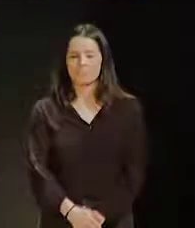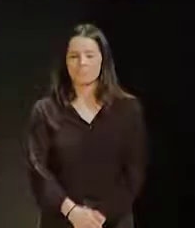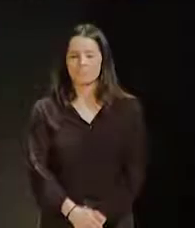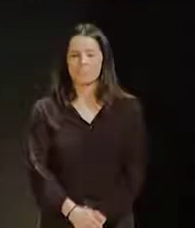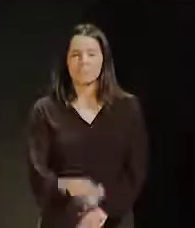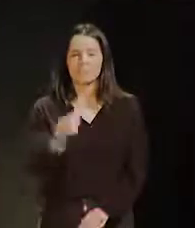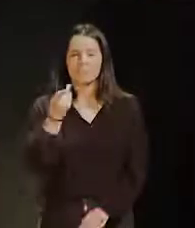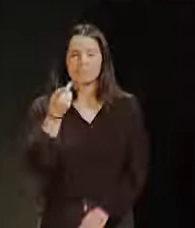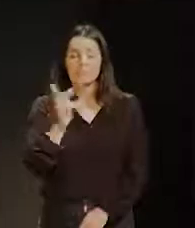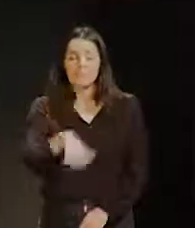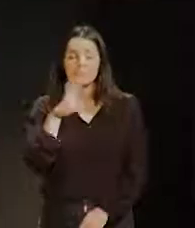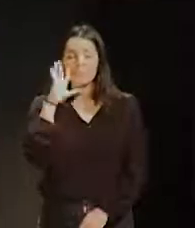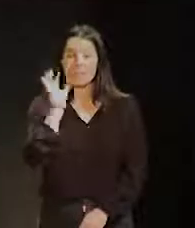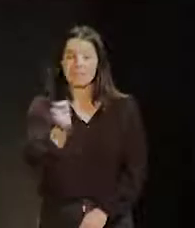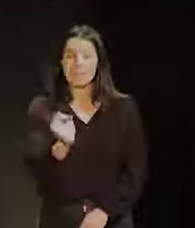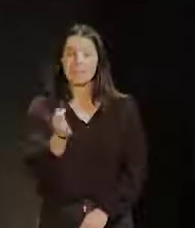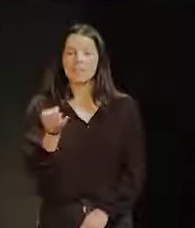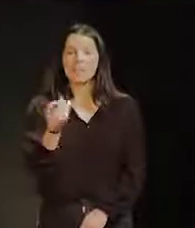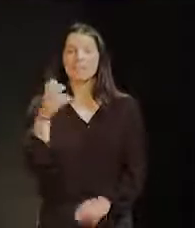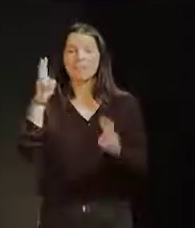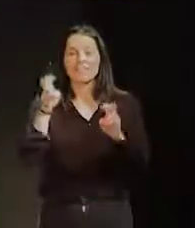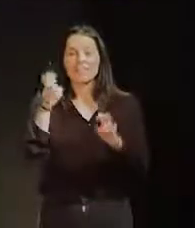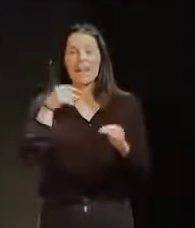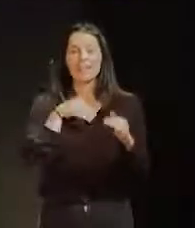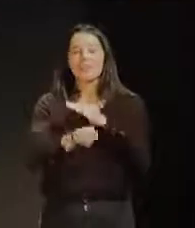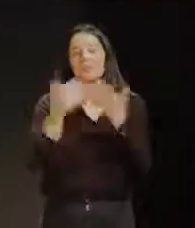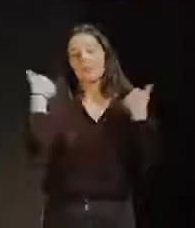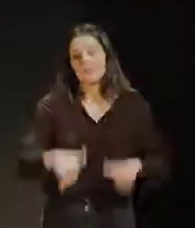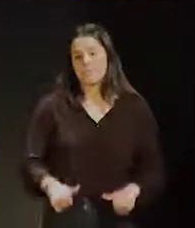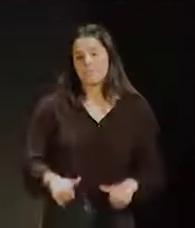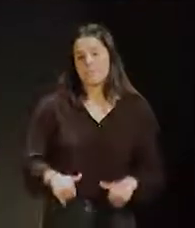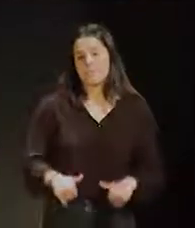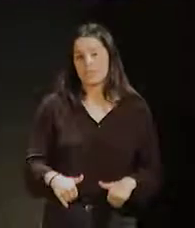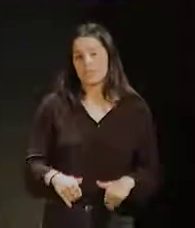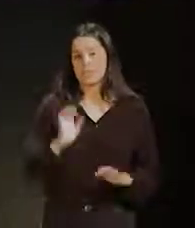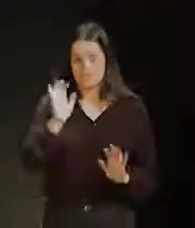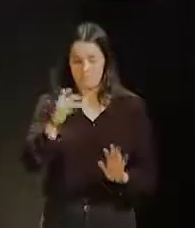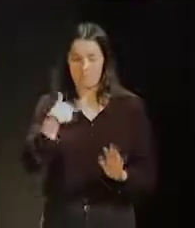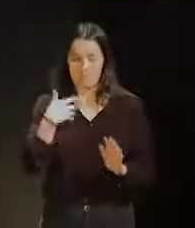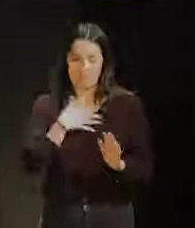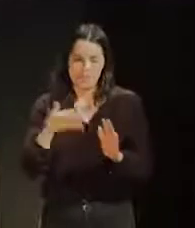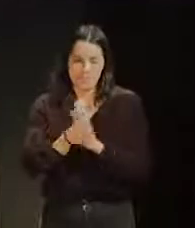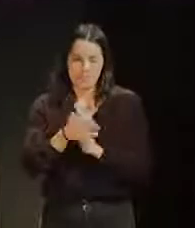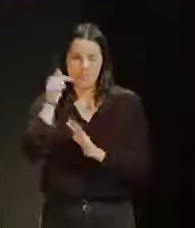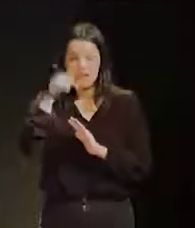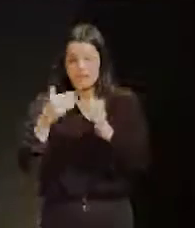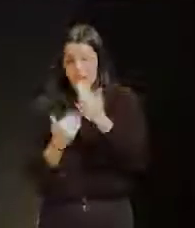También es verdad que, aparte de la accesibilidad física, quiero decir, estas jornadas se crearon un poco precisamente